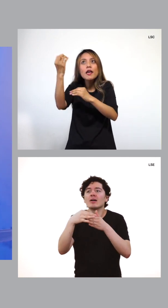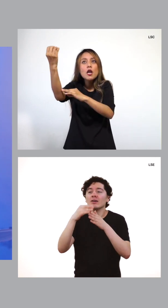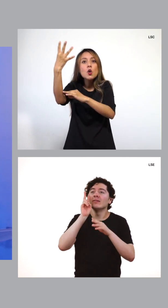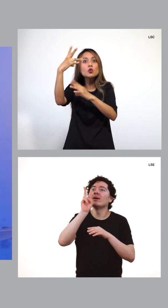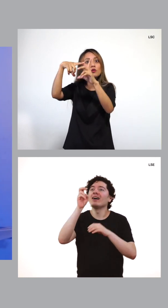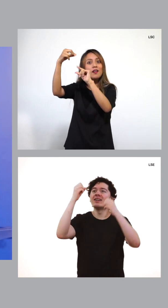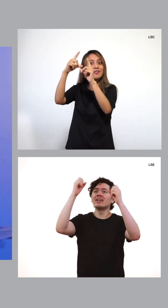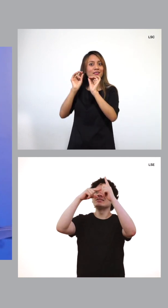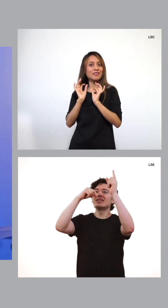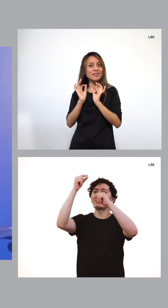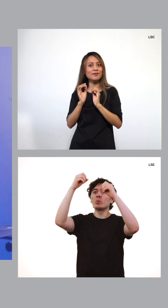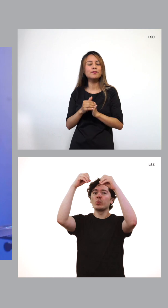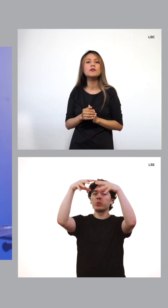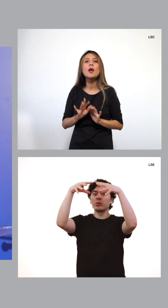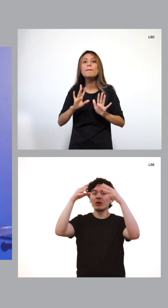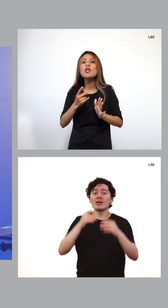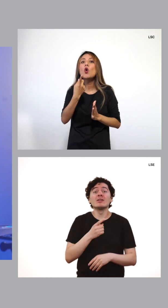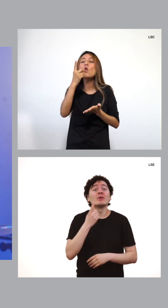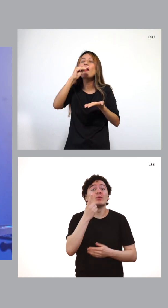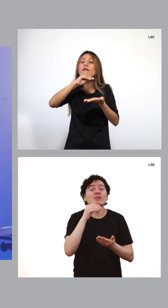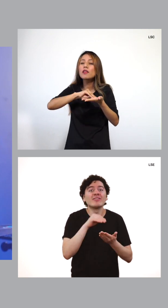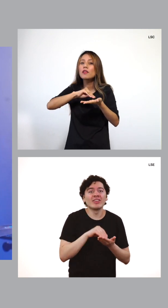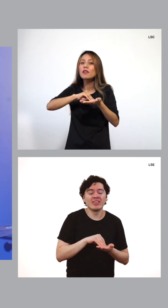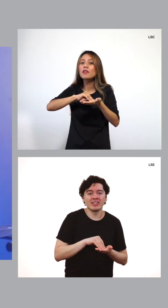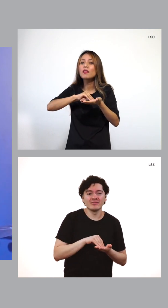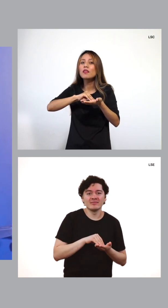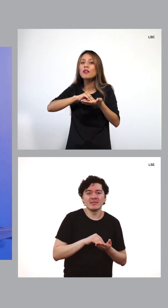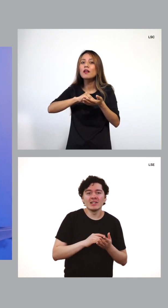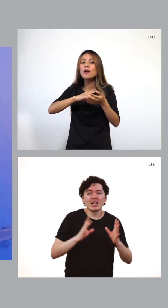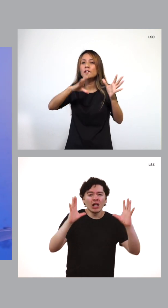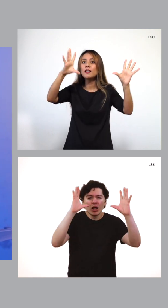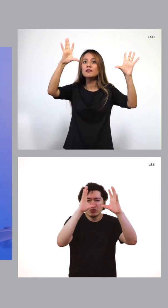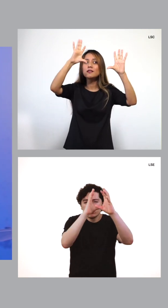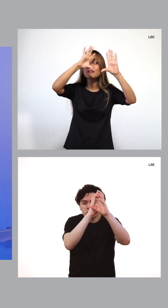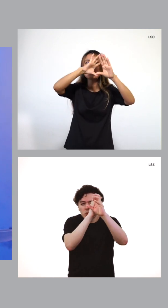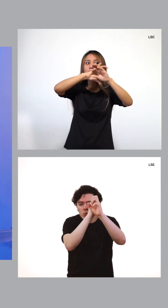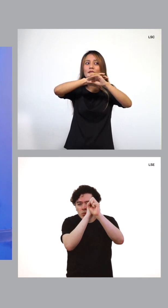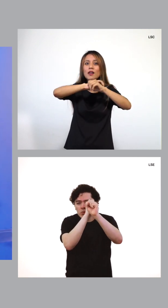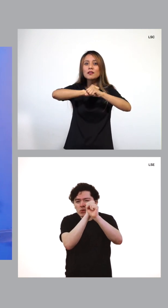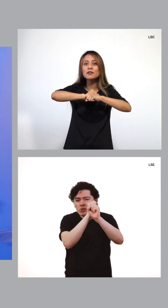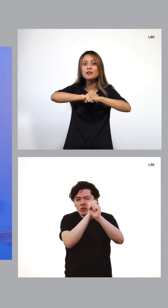una vez en la historia que las tinieblas hicieron